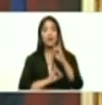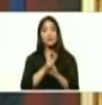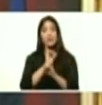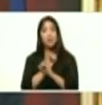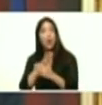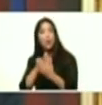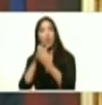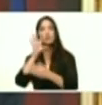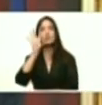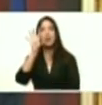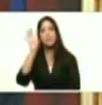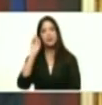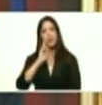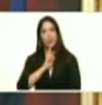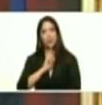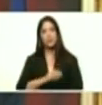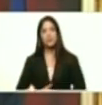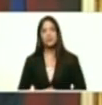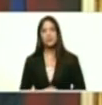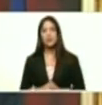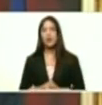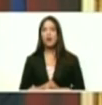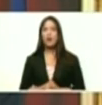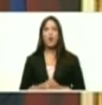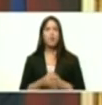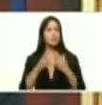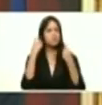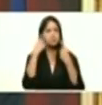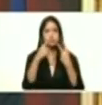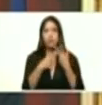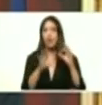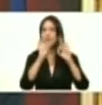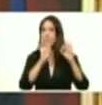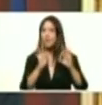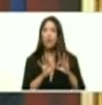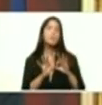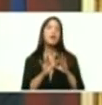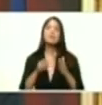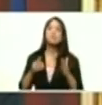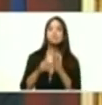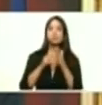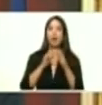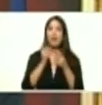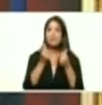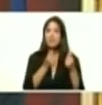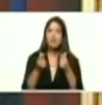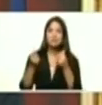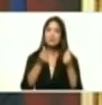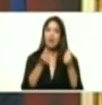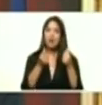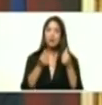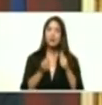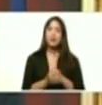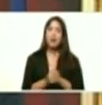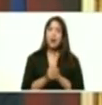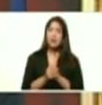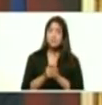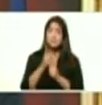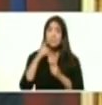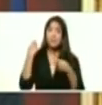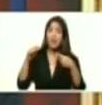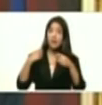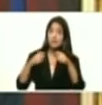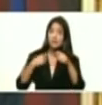contra la patria de Bolívar. Con todo su mecanismo de boicot financiero, de boicot acaparamiento a la